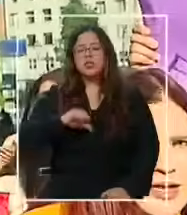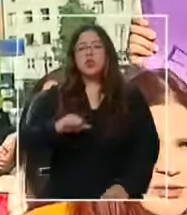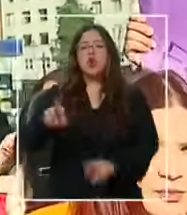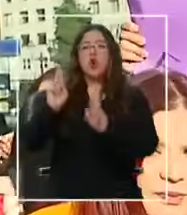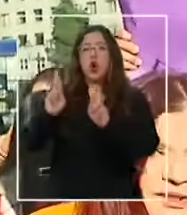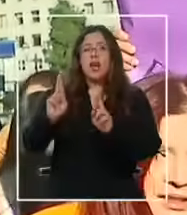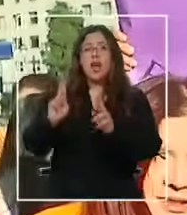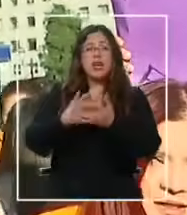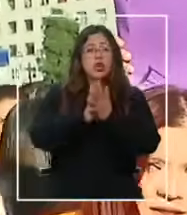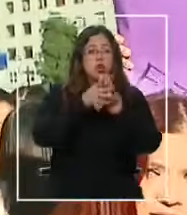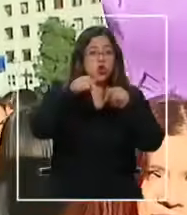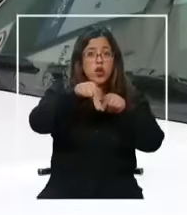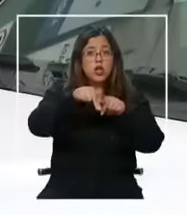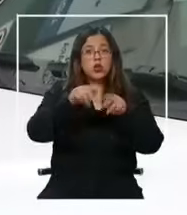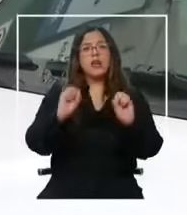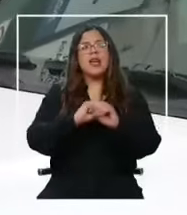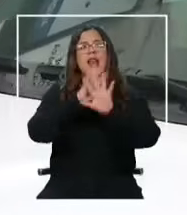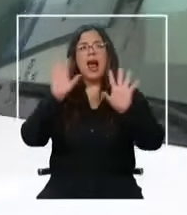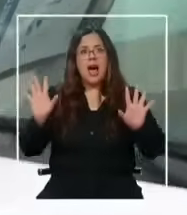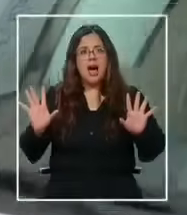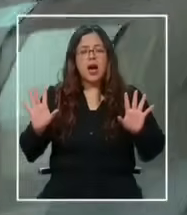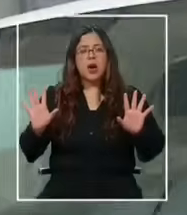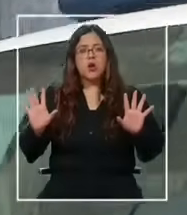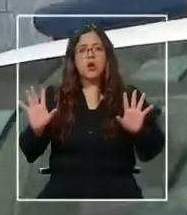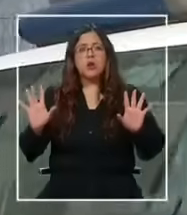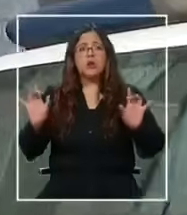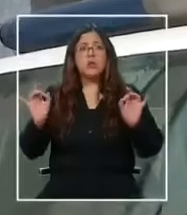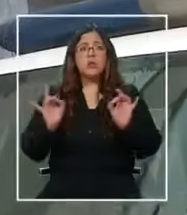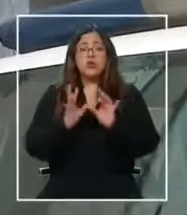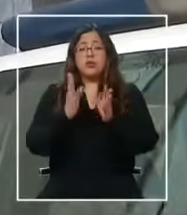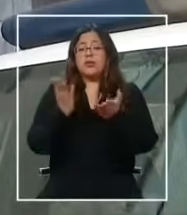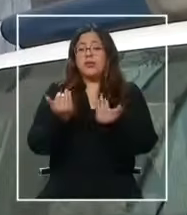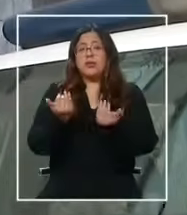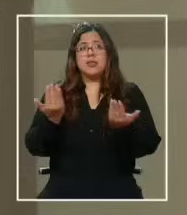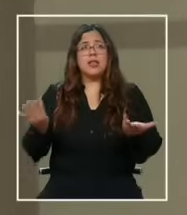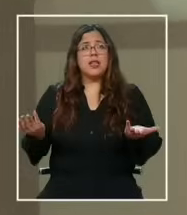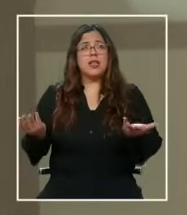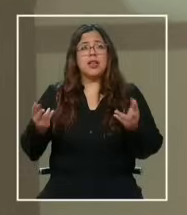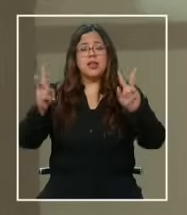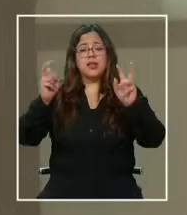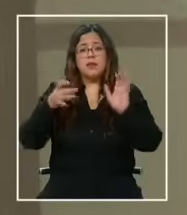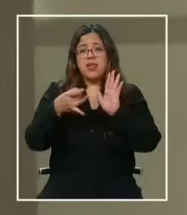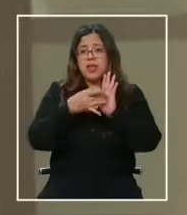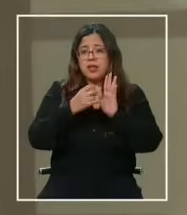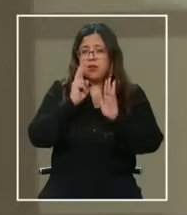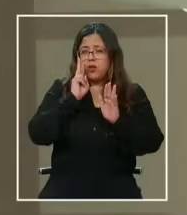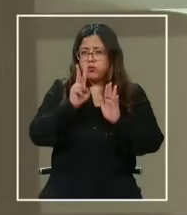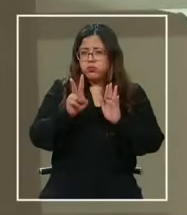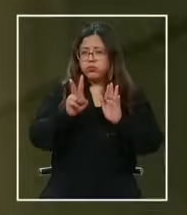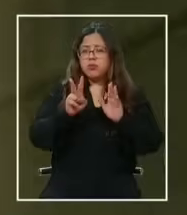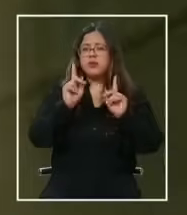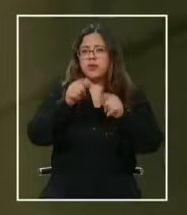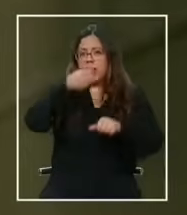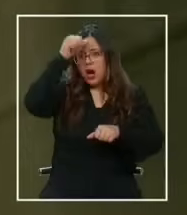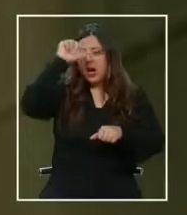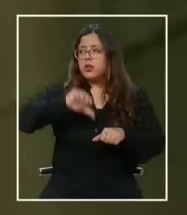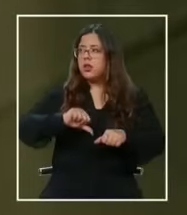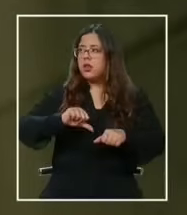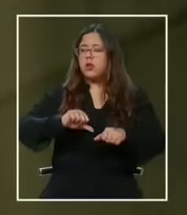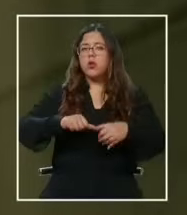Esperamos que todos estos hechos sean esclarecidos y en caso que seiten eh conductas delictivas que se aplican las